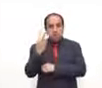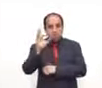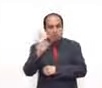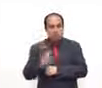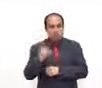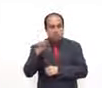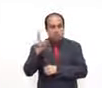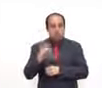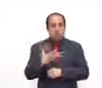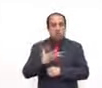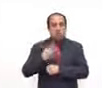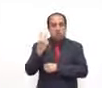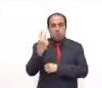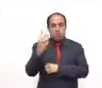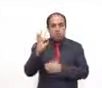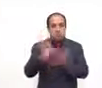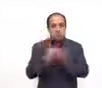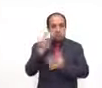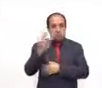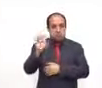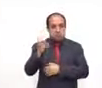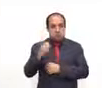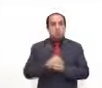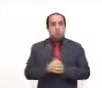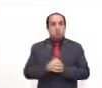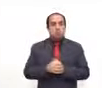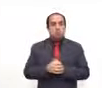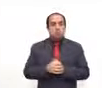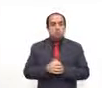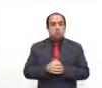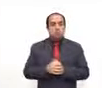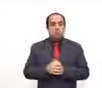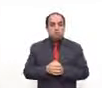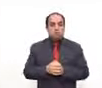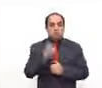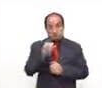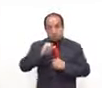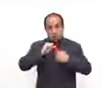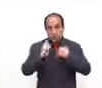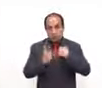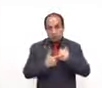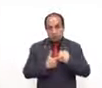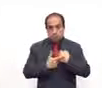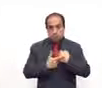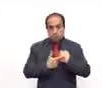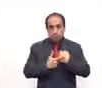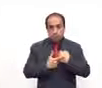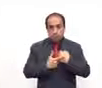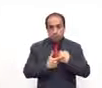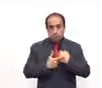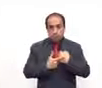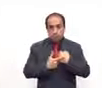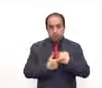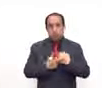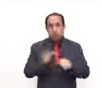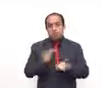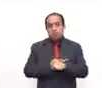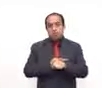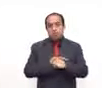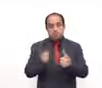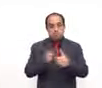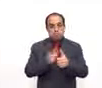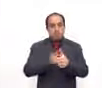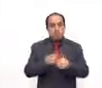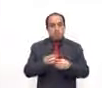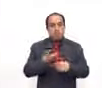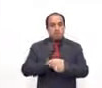estar en 25.3% en enero, pero ustedes saben, esto es algo que pues ocurre principalmente porque una buena